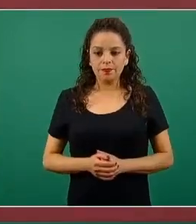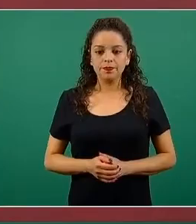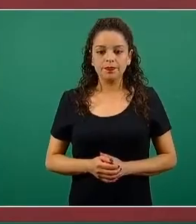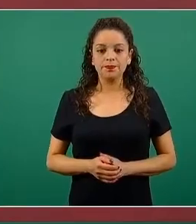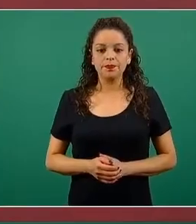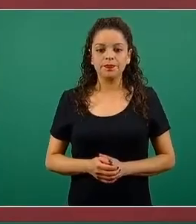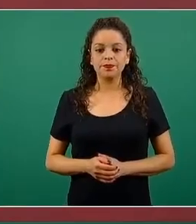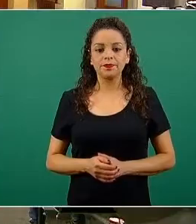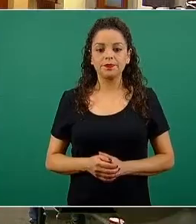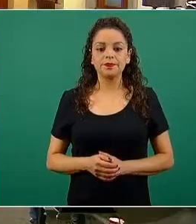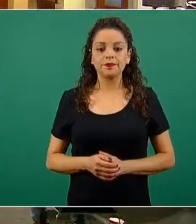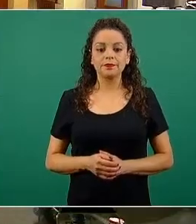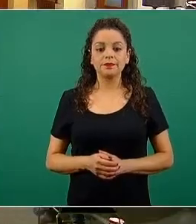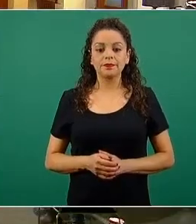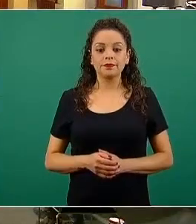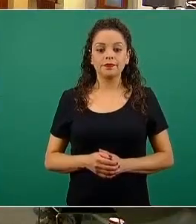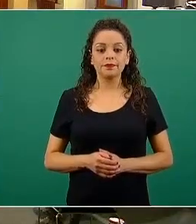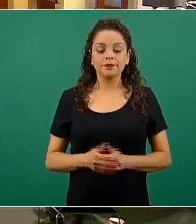adelante, doctor.